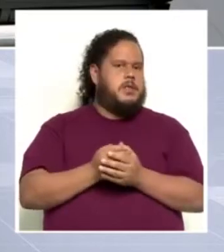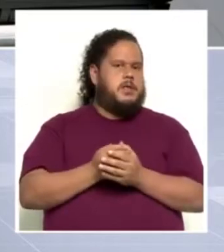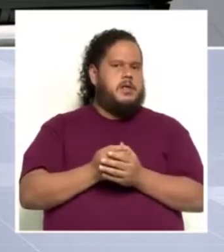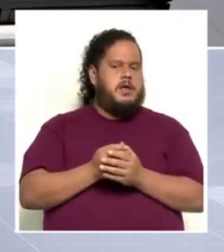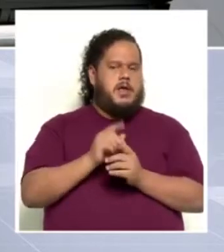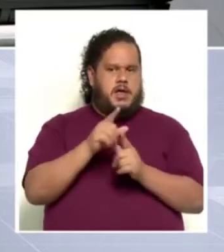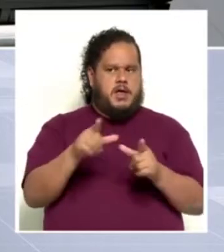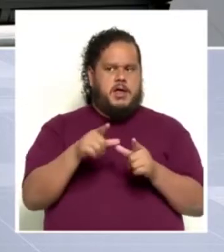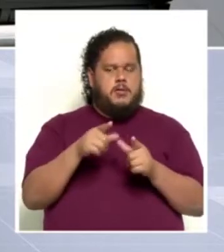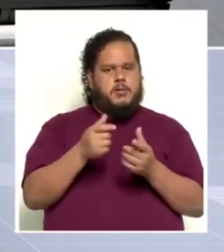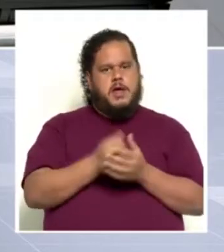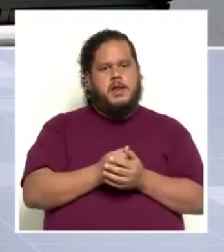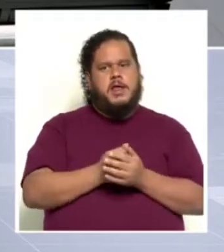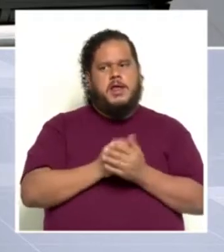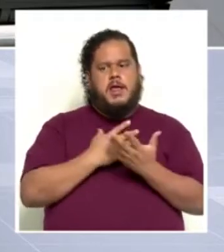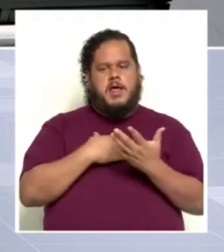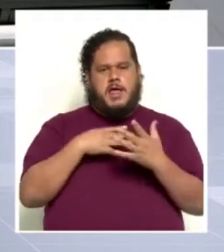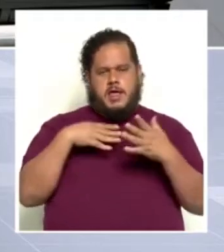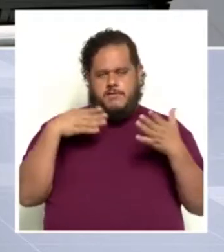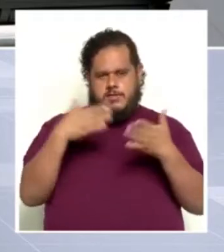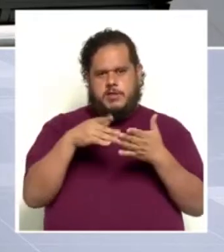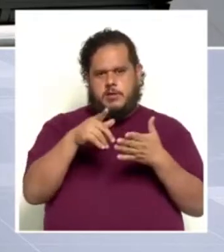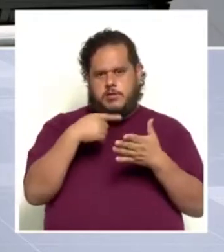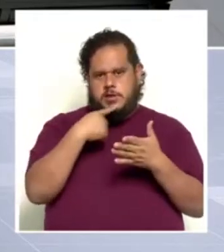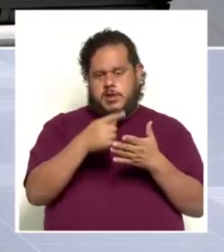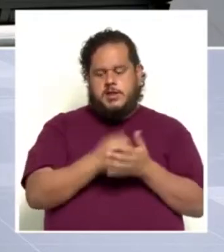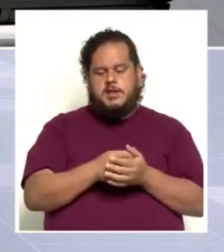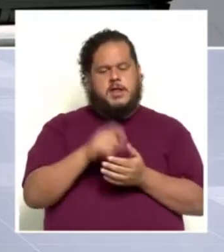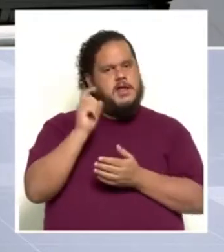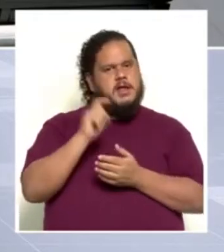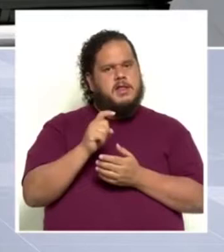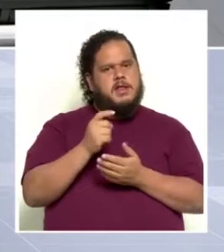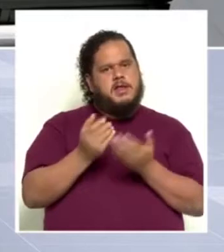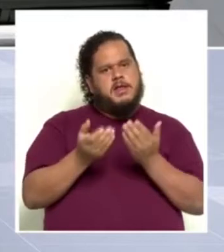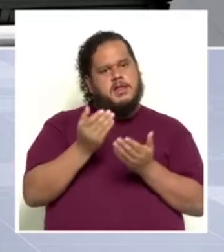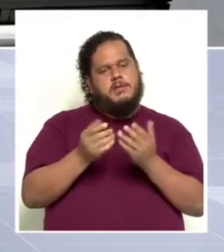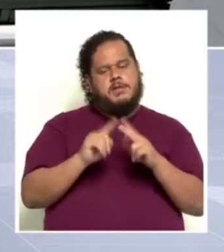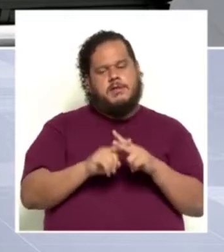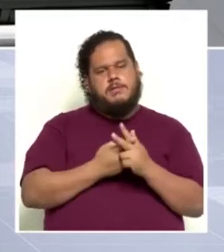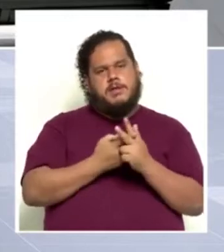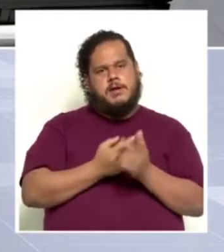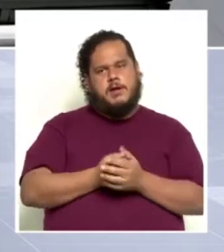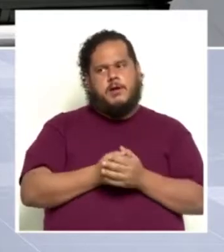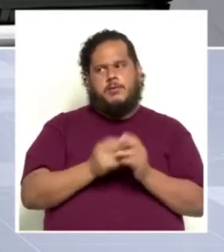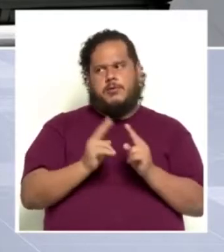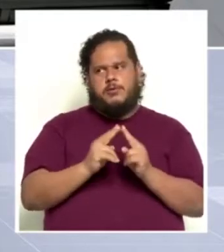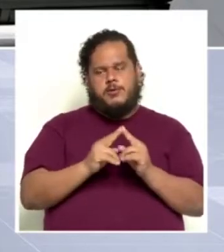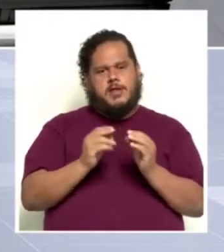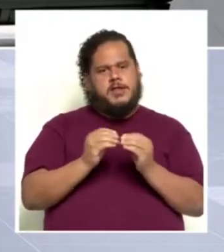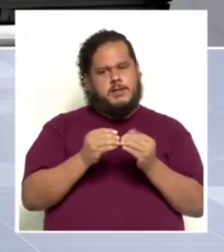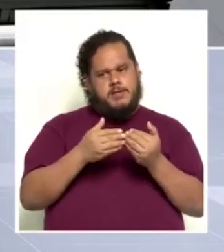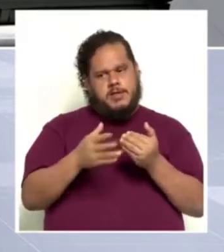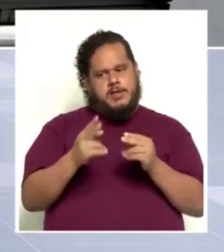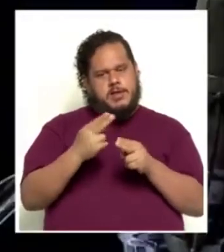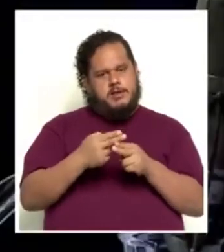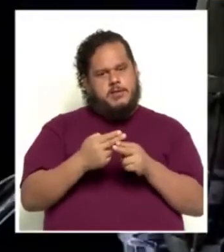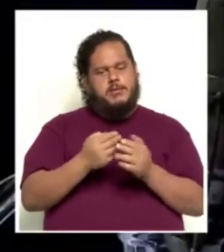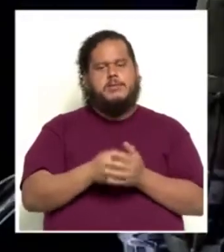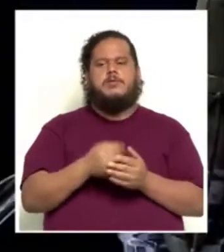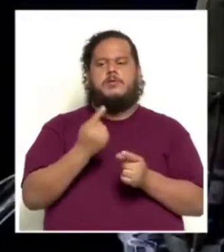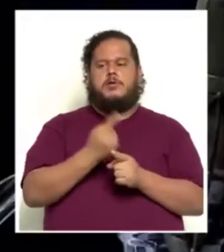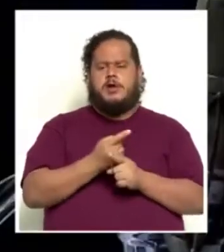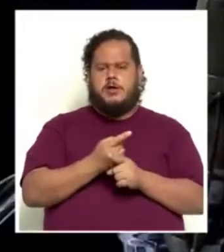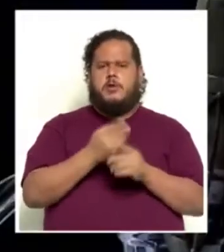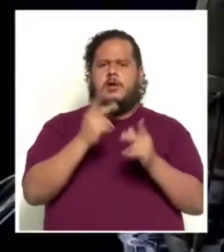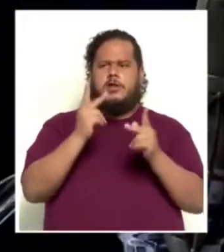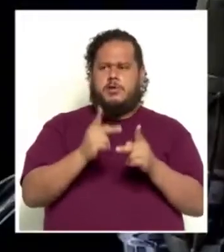Totalmente. Enfatizando lo que usted menciona, que tienen que quizás empezar por conocerse más allá del nombre. Así es, porque la gente cree que